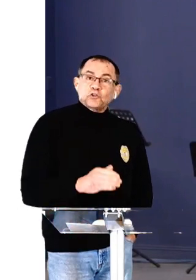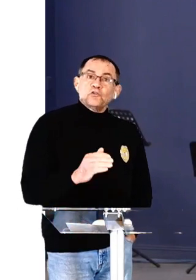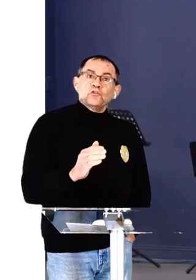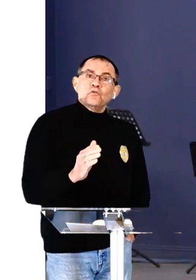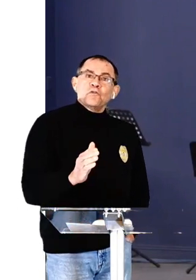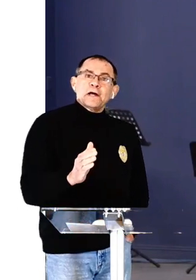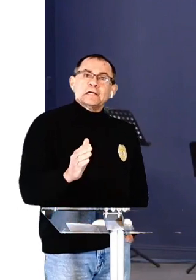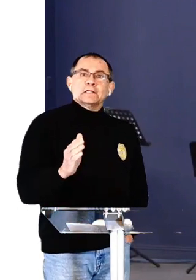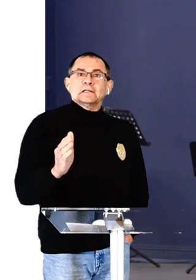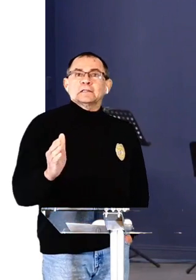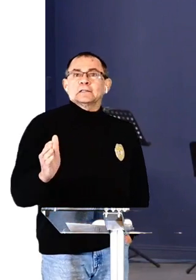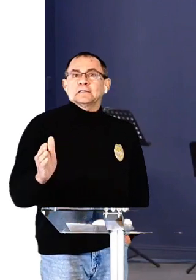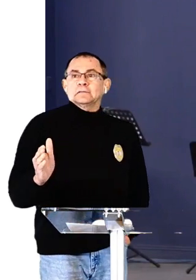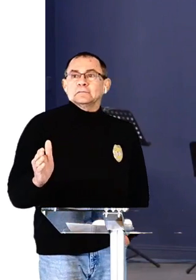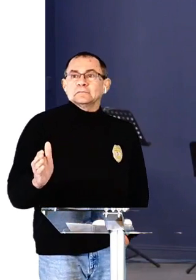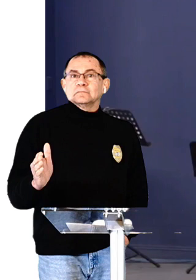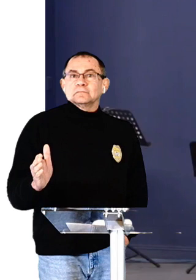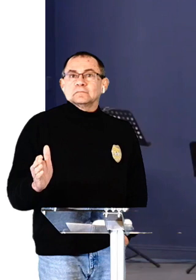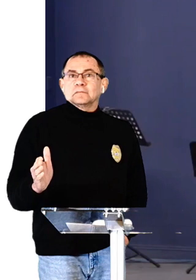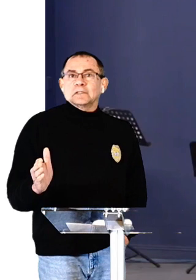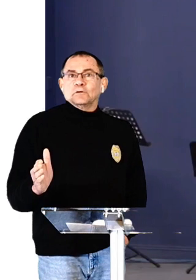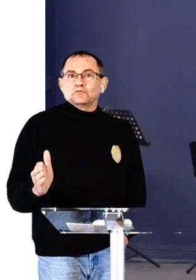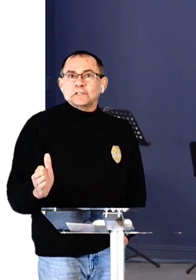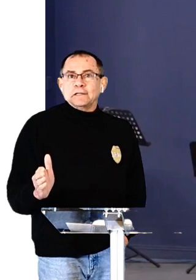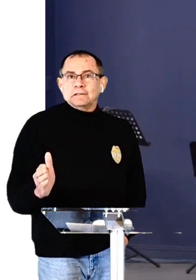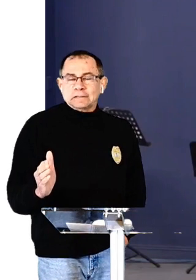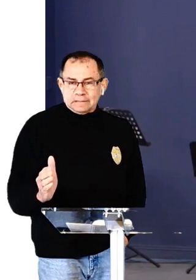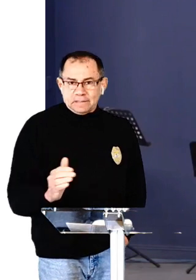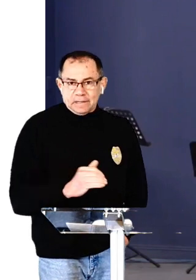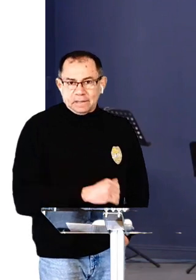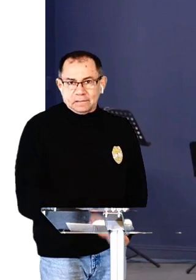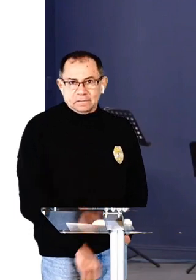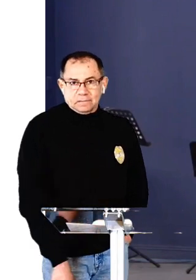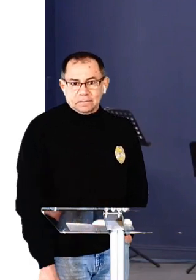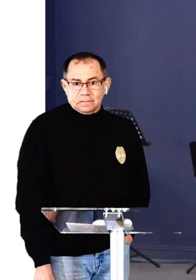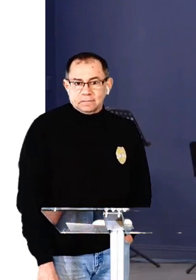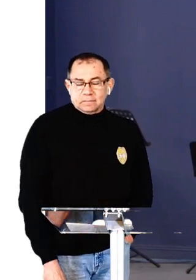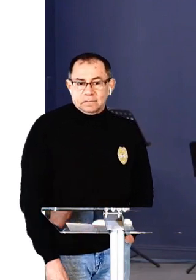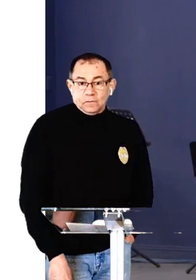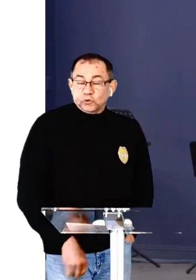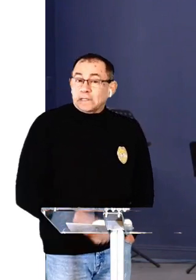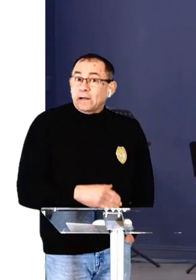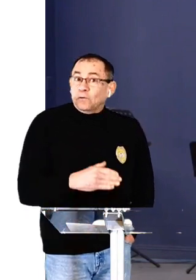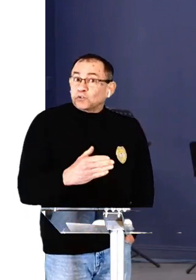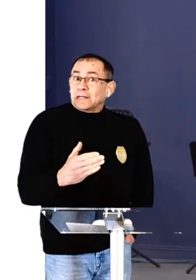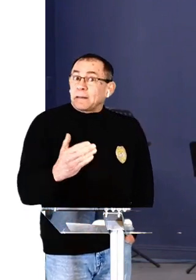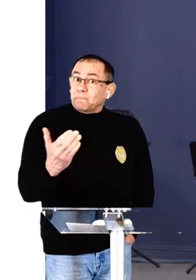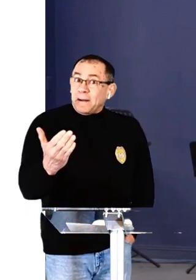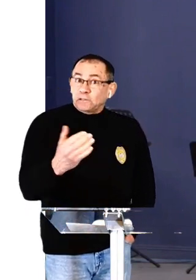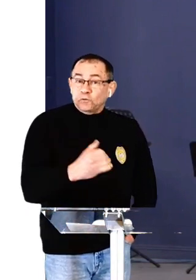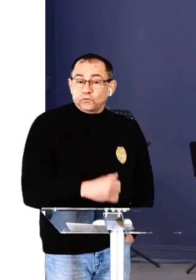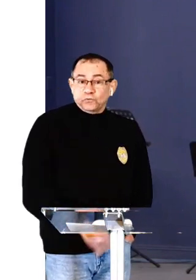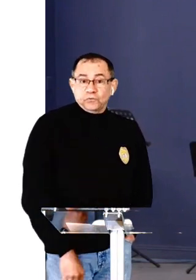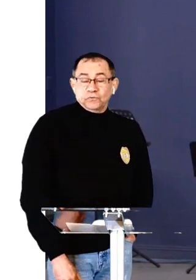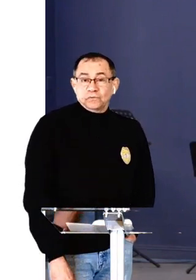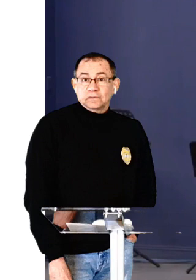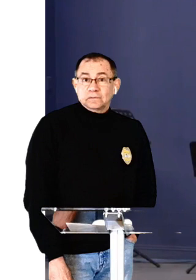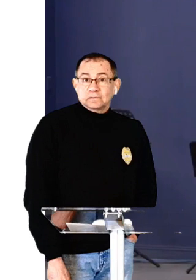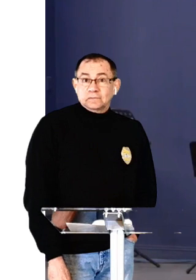en todo lugar que usted desee, incluso hasta en